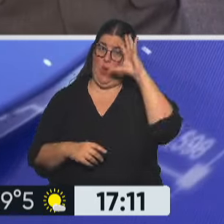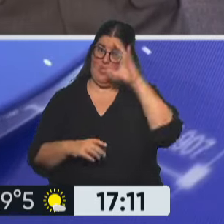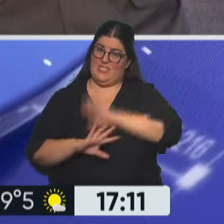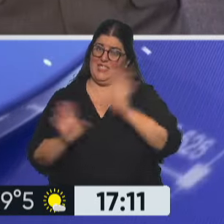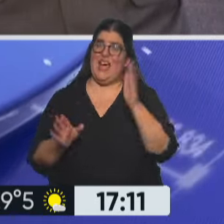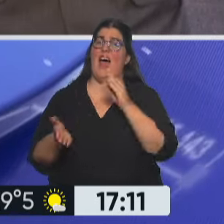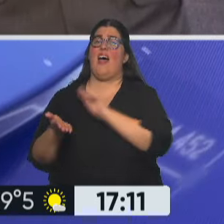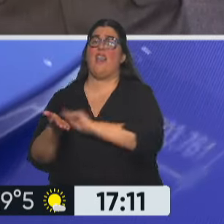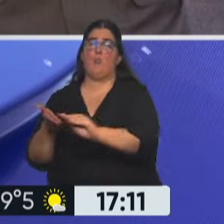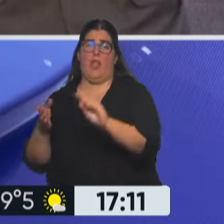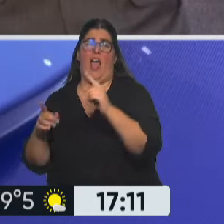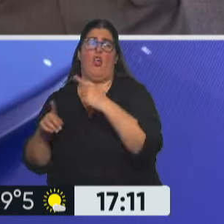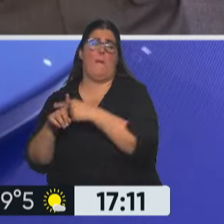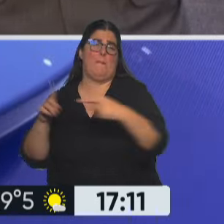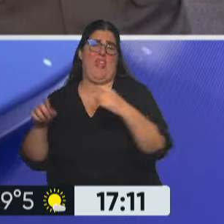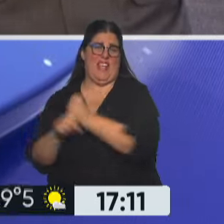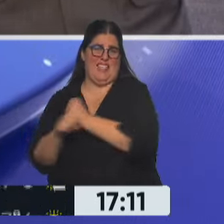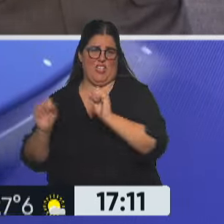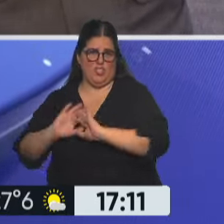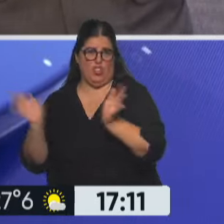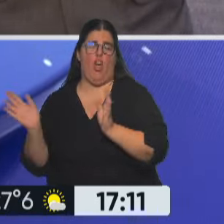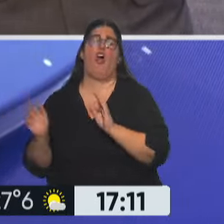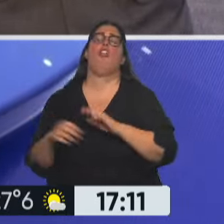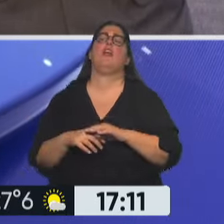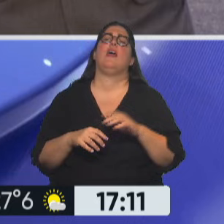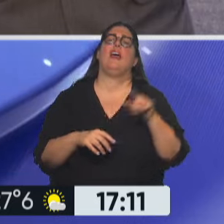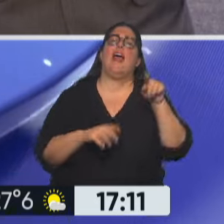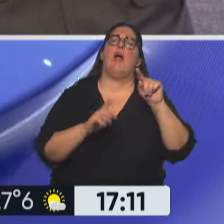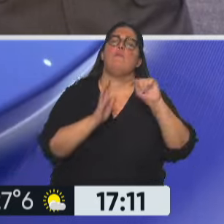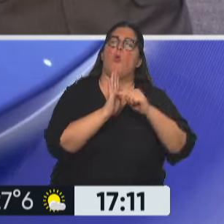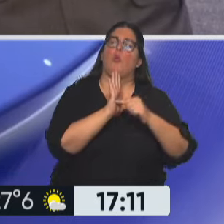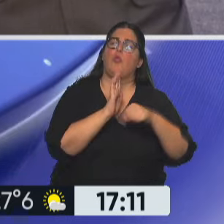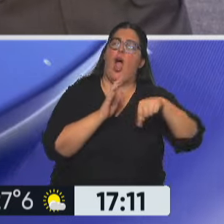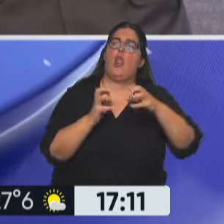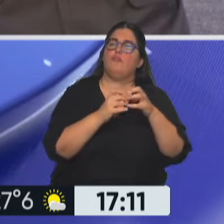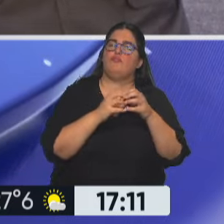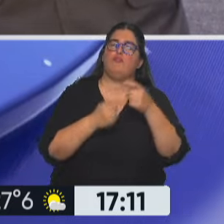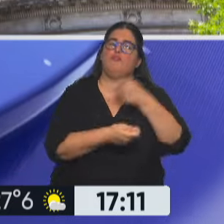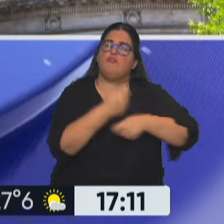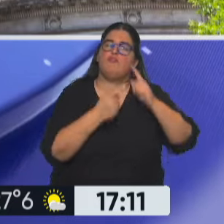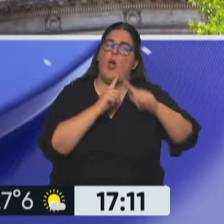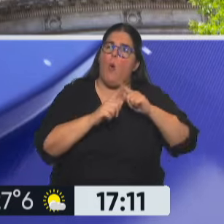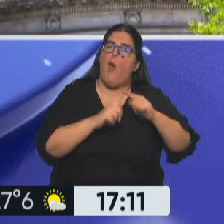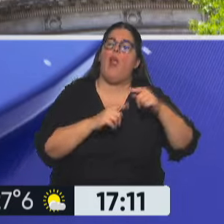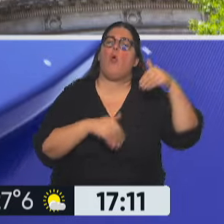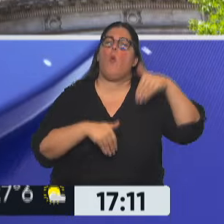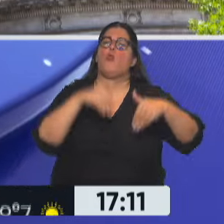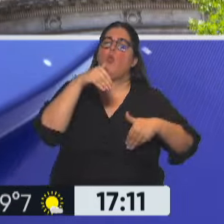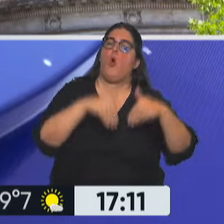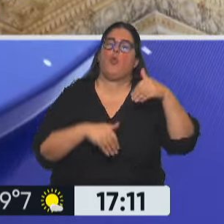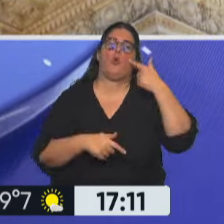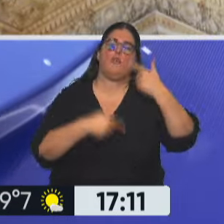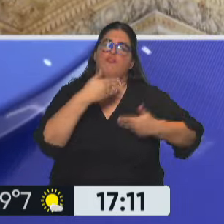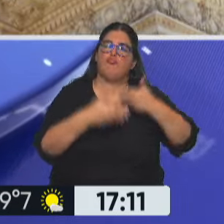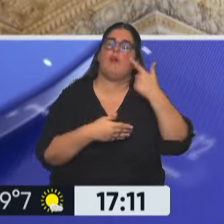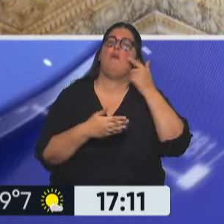sanción de diputados. Hay varios puntos que se están trabajando, se están negociando voto a voto. Todavía es una